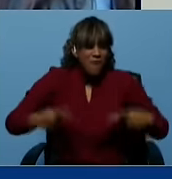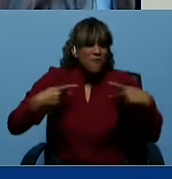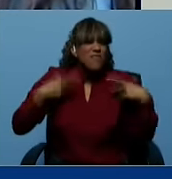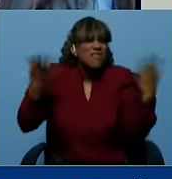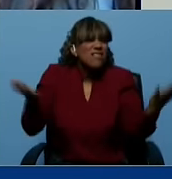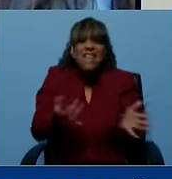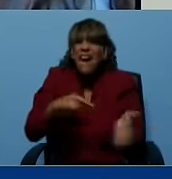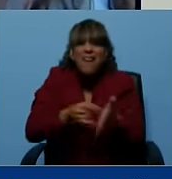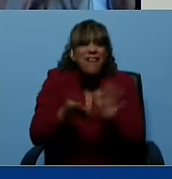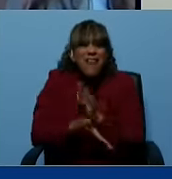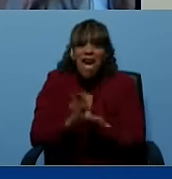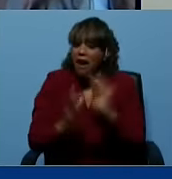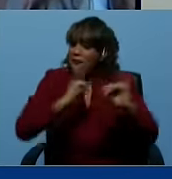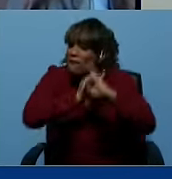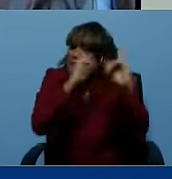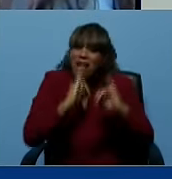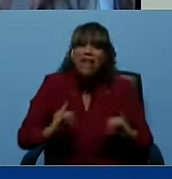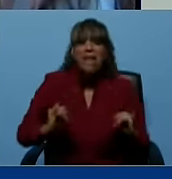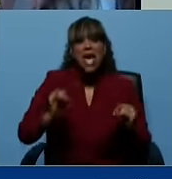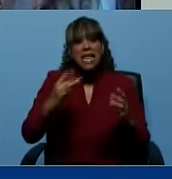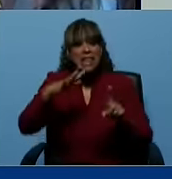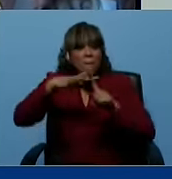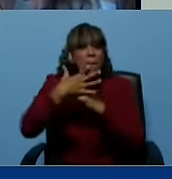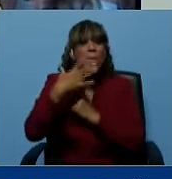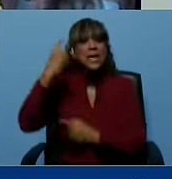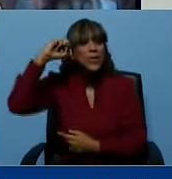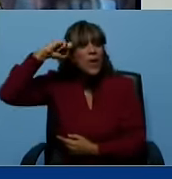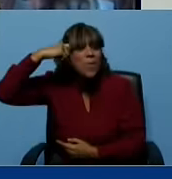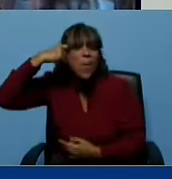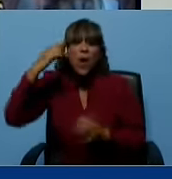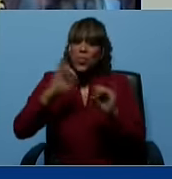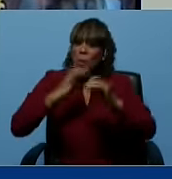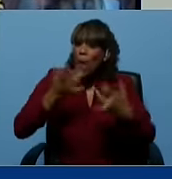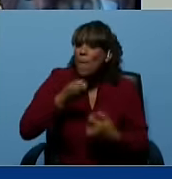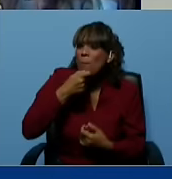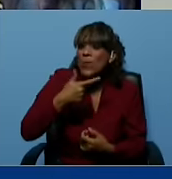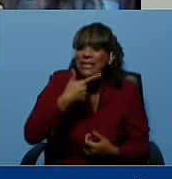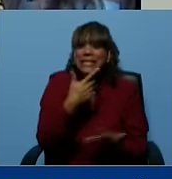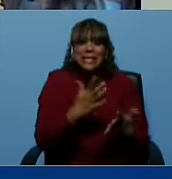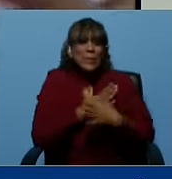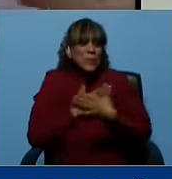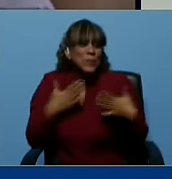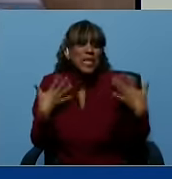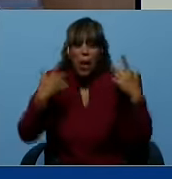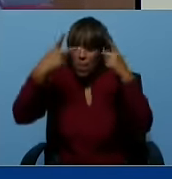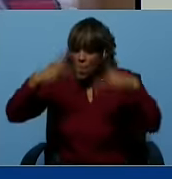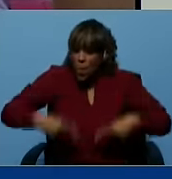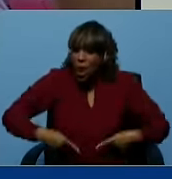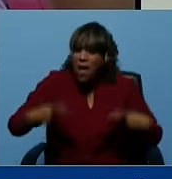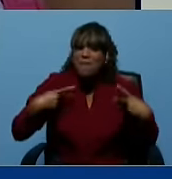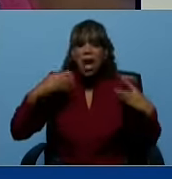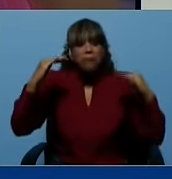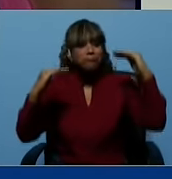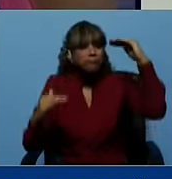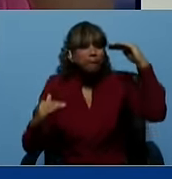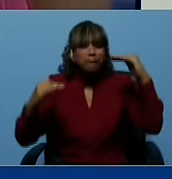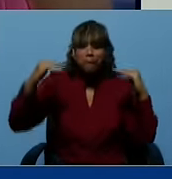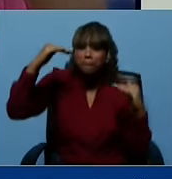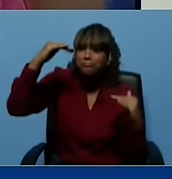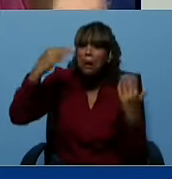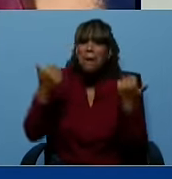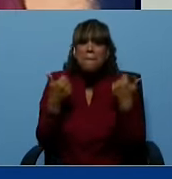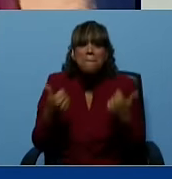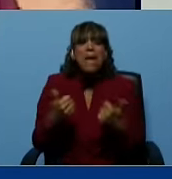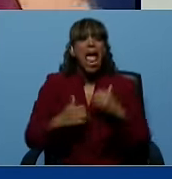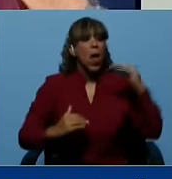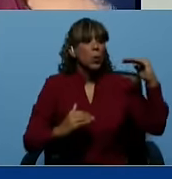una acumulación de buenos momentos y felicidades, porque la vida tiene que ser un equilibrio